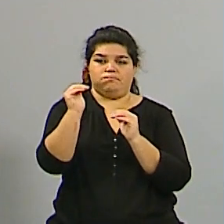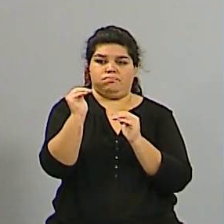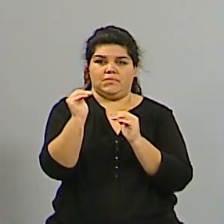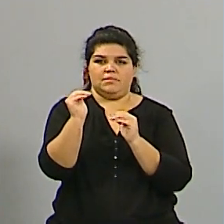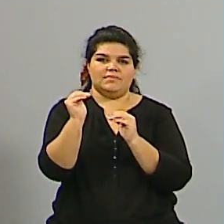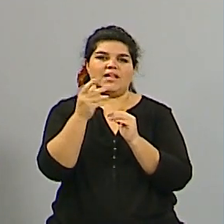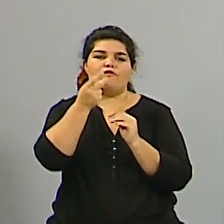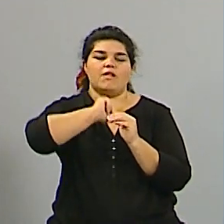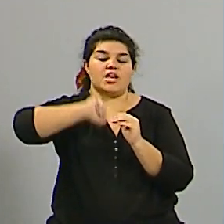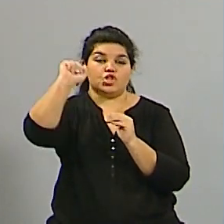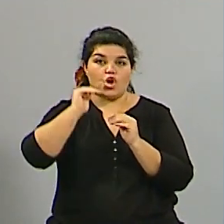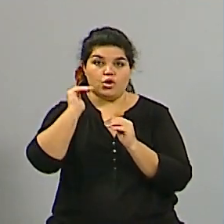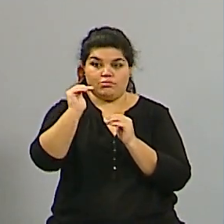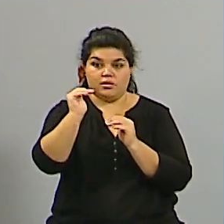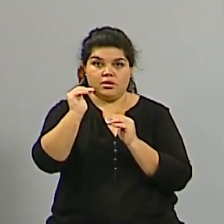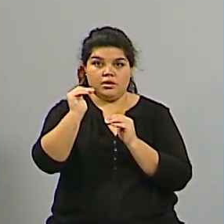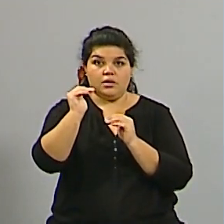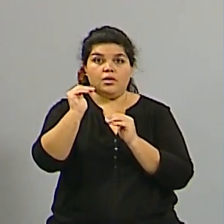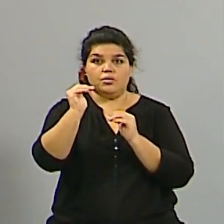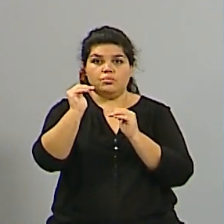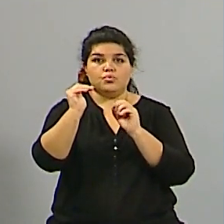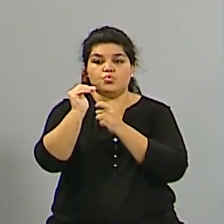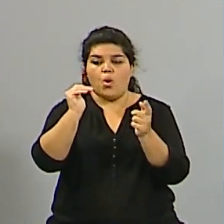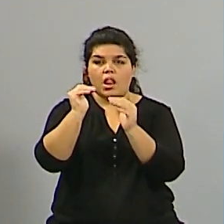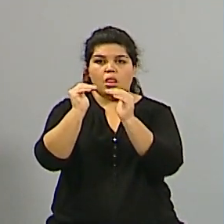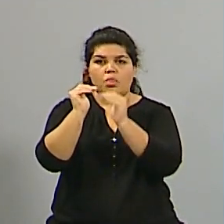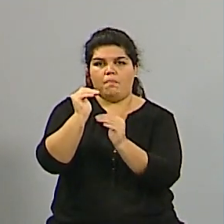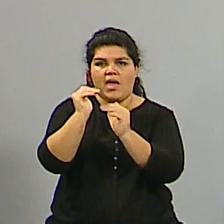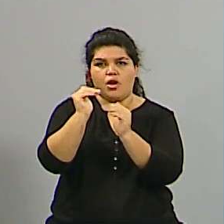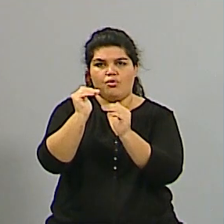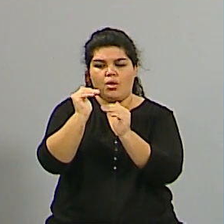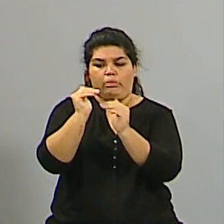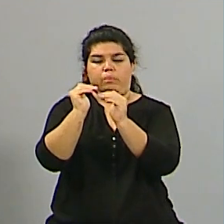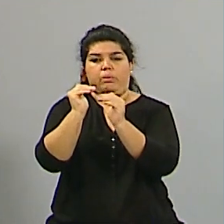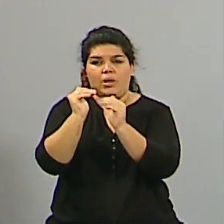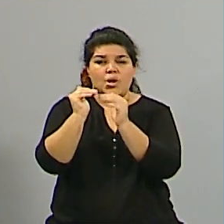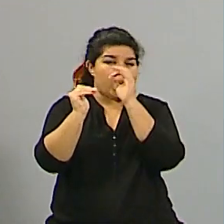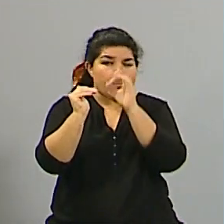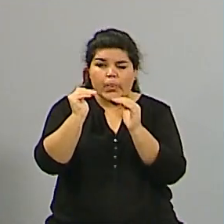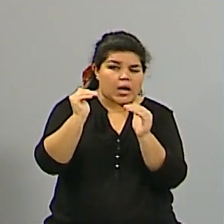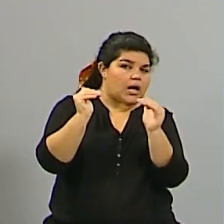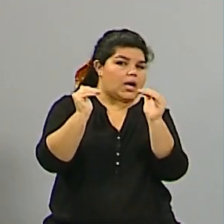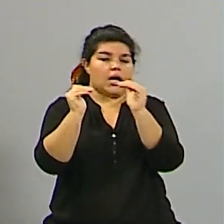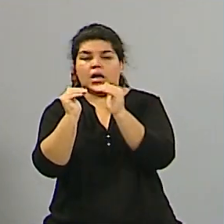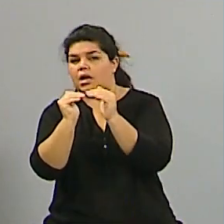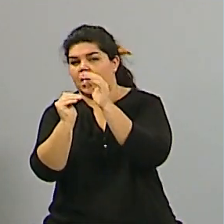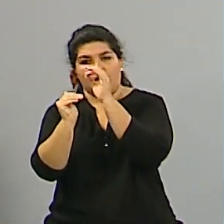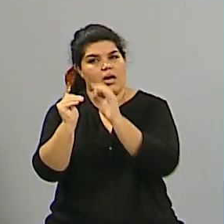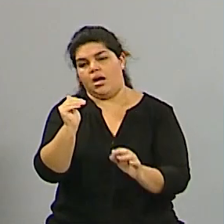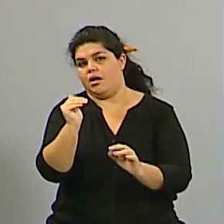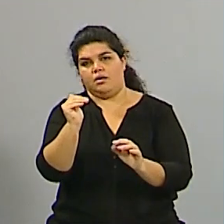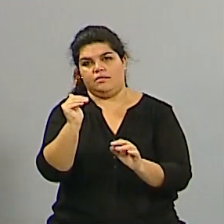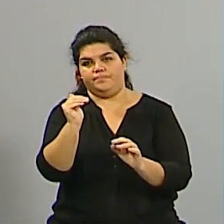entonces negociaciones salariales que solo en una pequeña porción del mercado de trabajo tienen capacidad